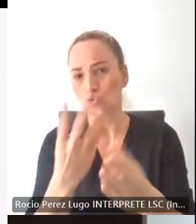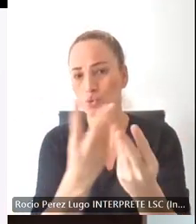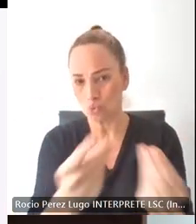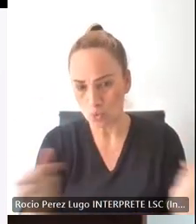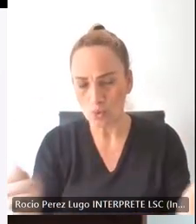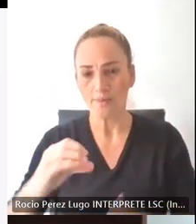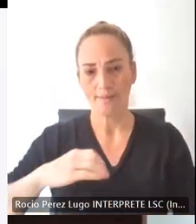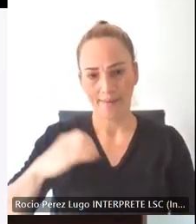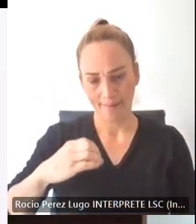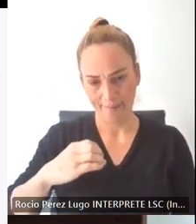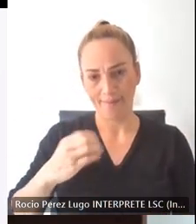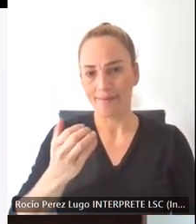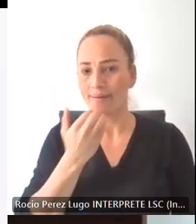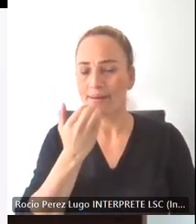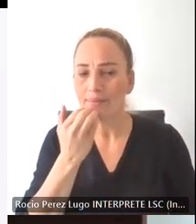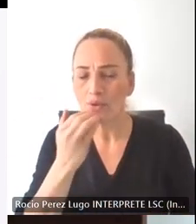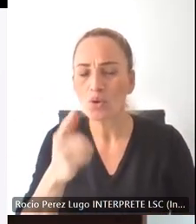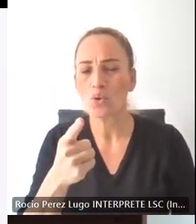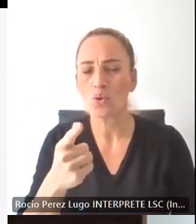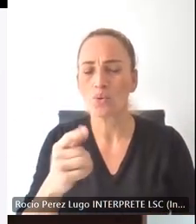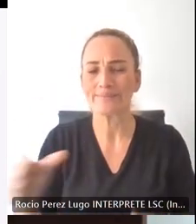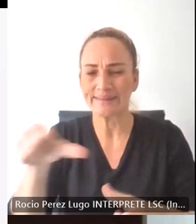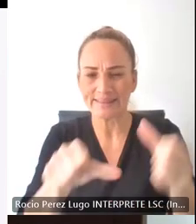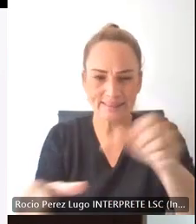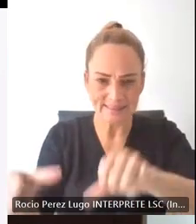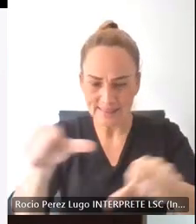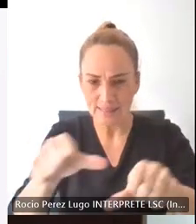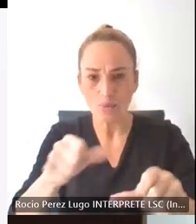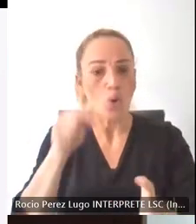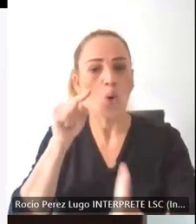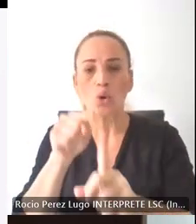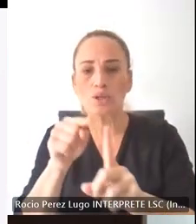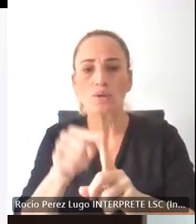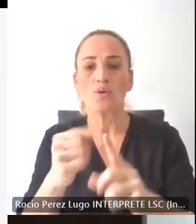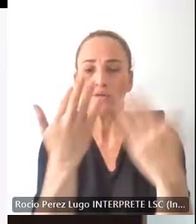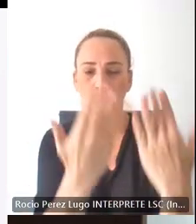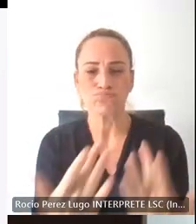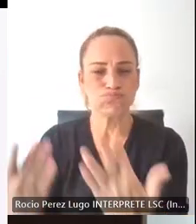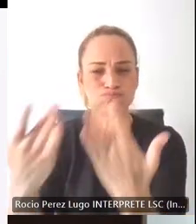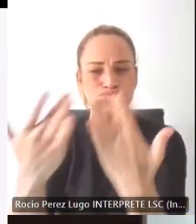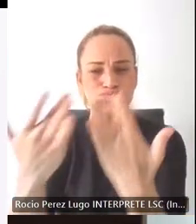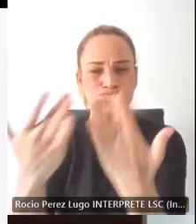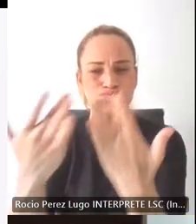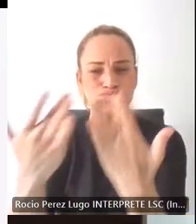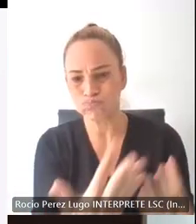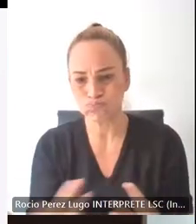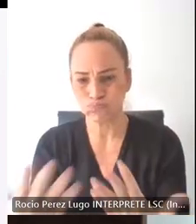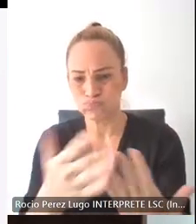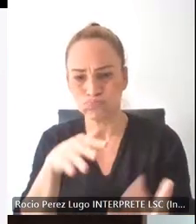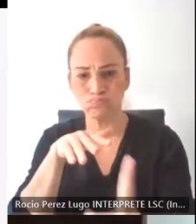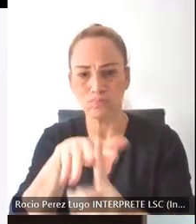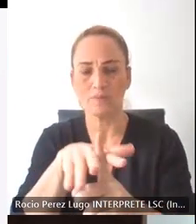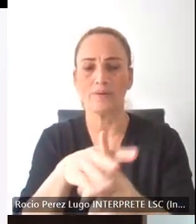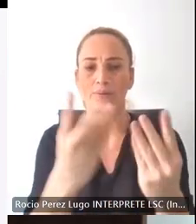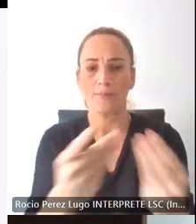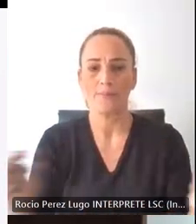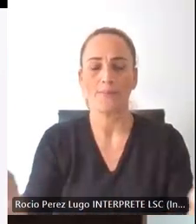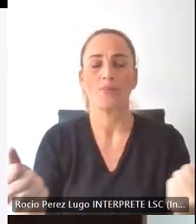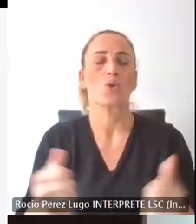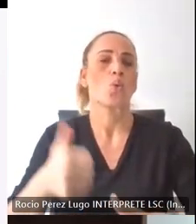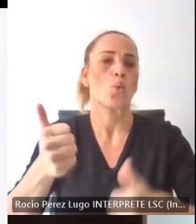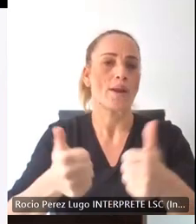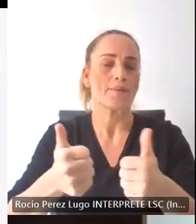como vemos, es fosfato de amonio, lo que busca es interrumpir la reacción en cadena y nos sirve para todo tipo de fuego,